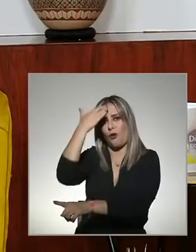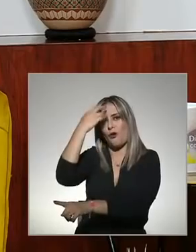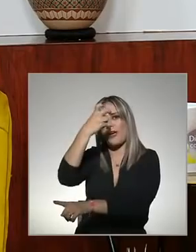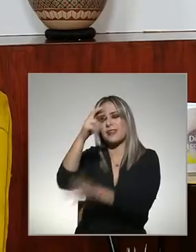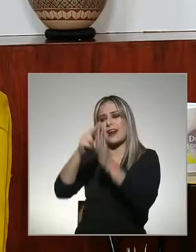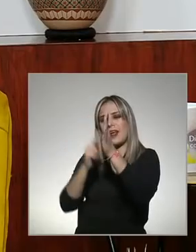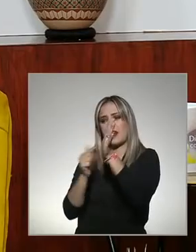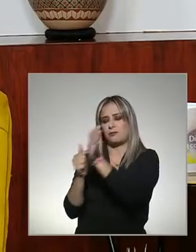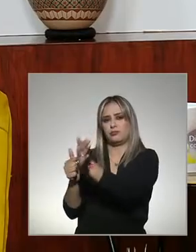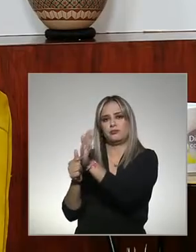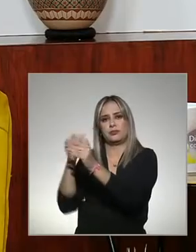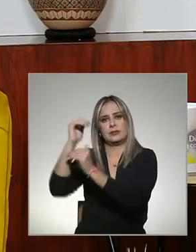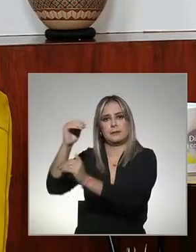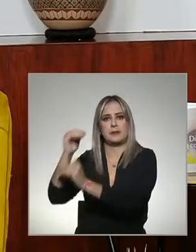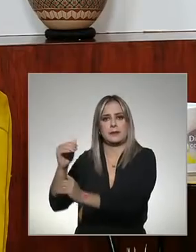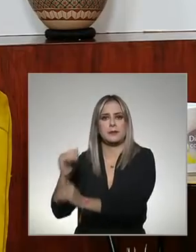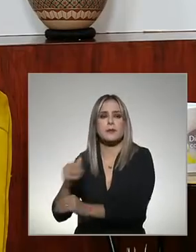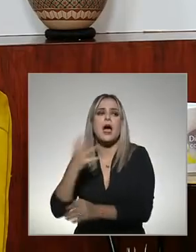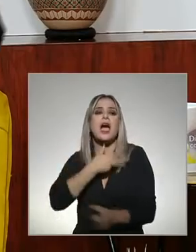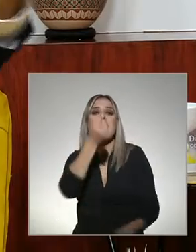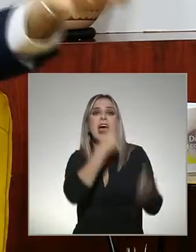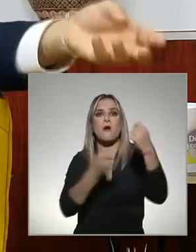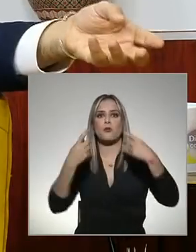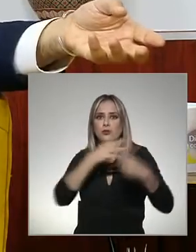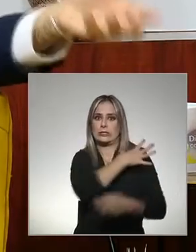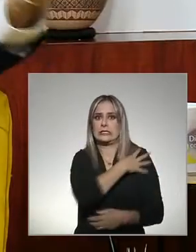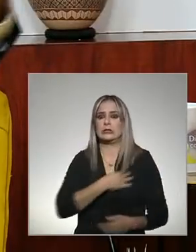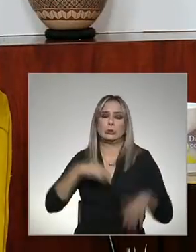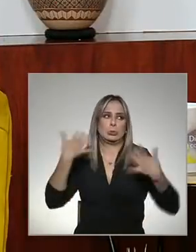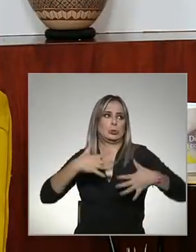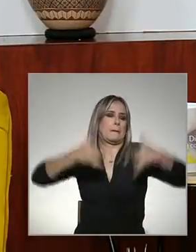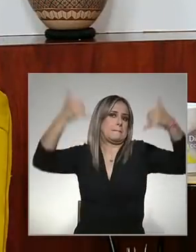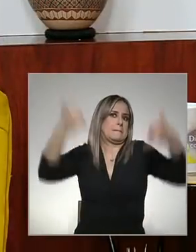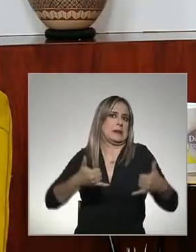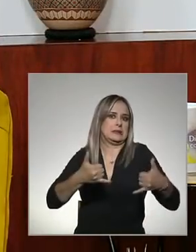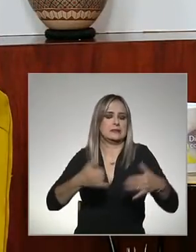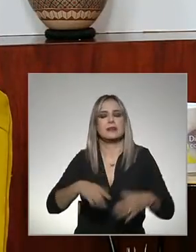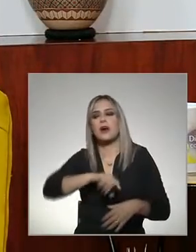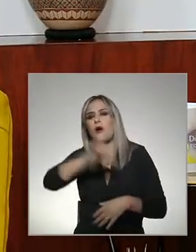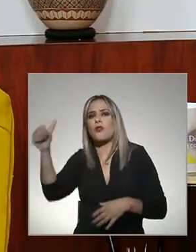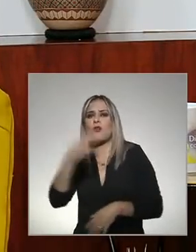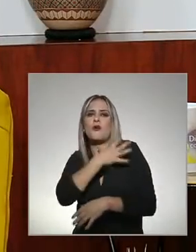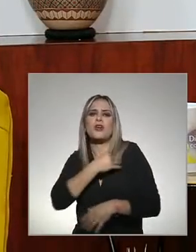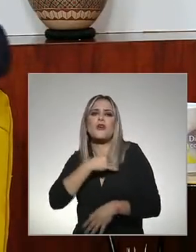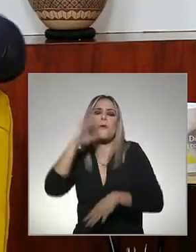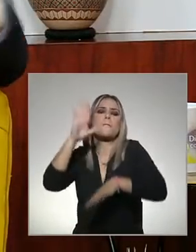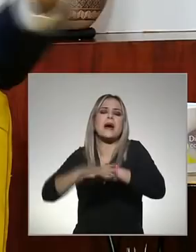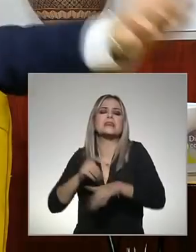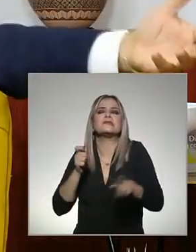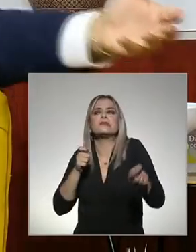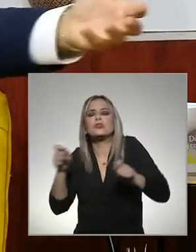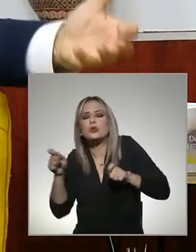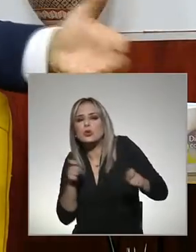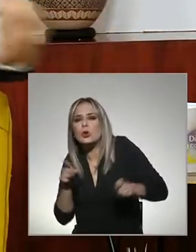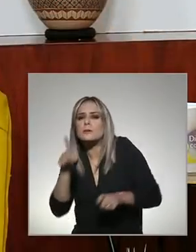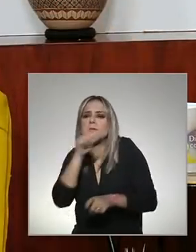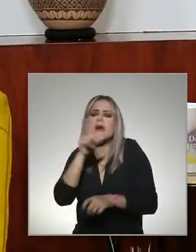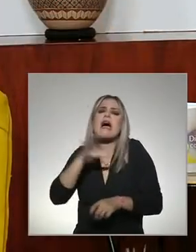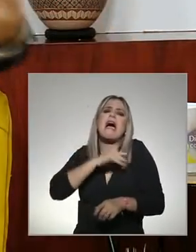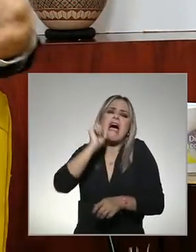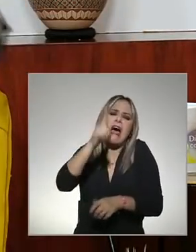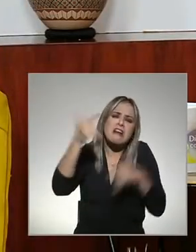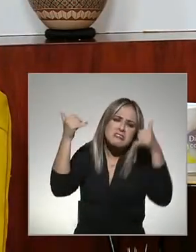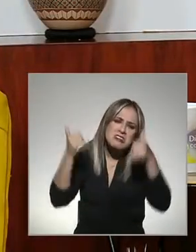ejemplo, de alto riesgo y otros no tanto. Sí hay adolescentes más confiables porque ves que se contiene, que puede cometer errores como